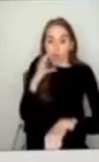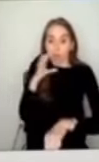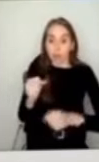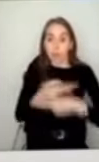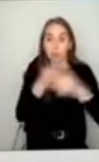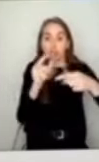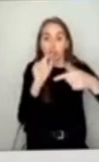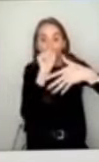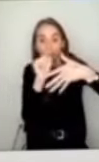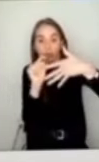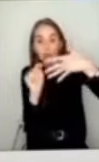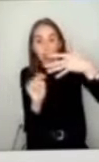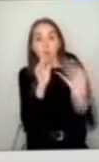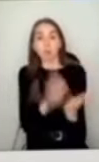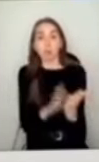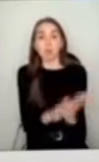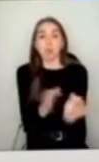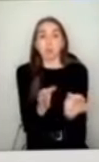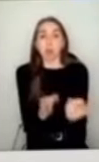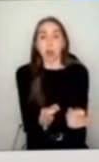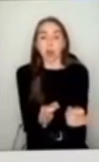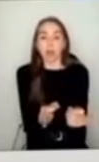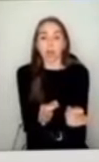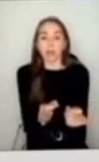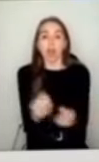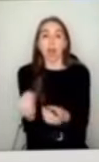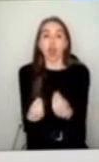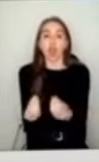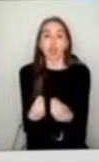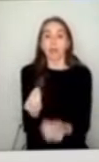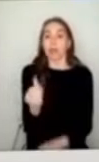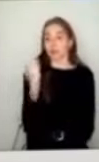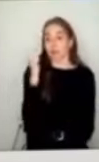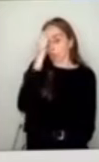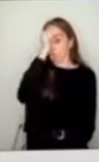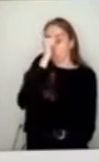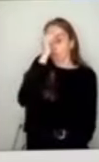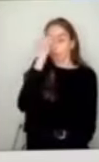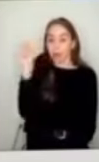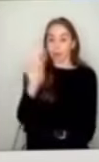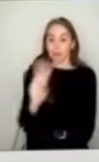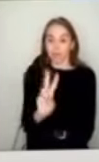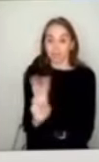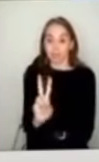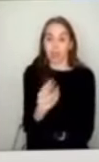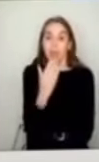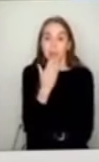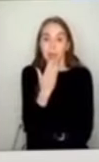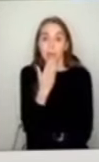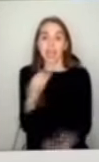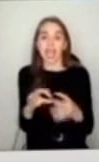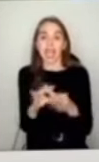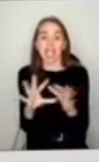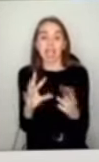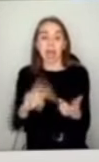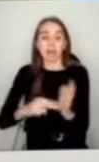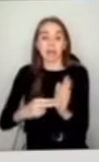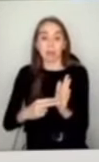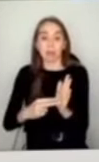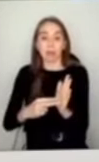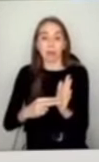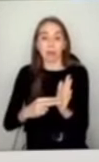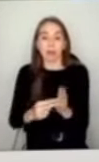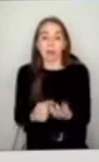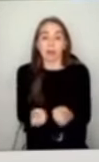pruebas irrefutables de lo que aconteció este domingo, sino que también lo son las graves consecuencias que ha provocado la